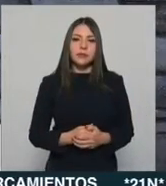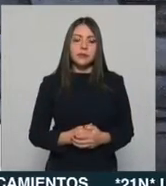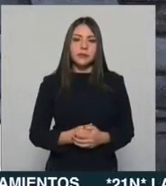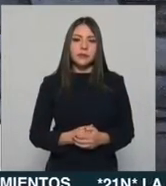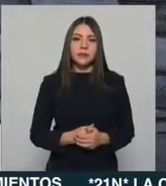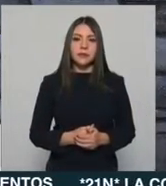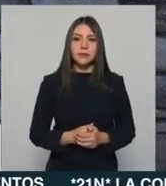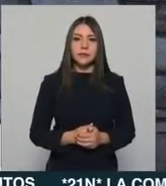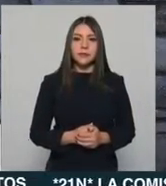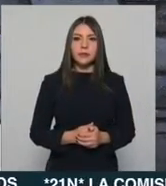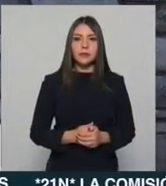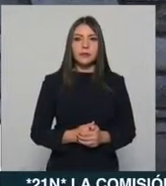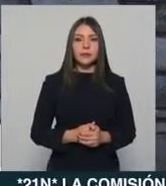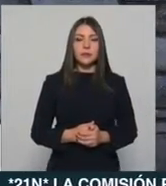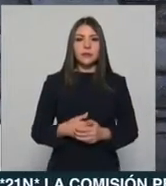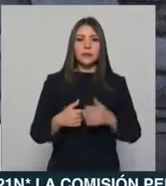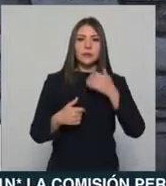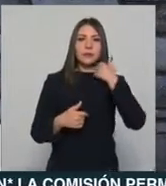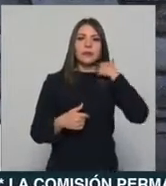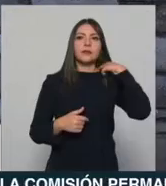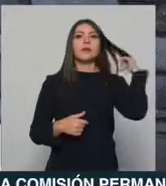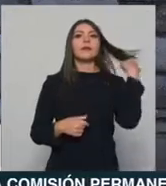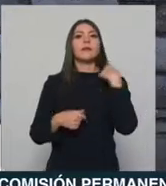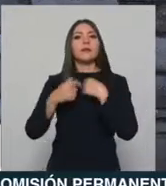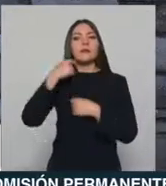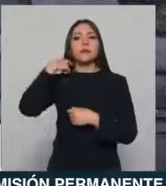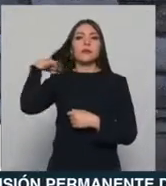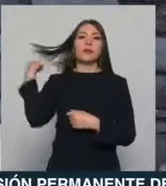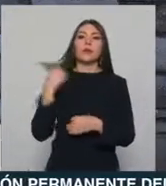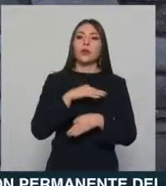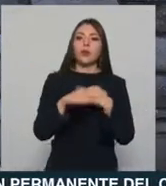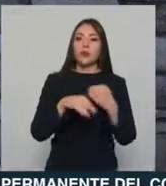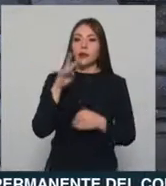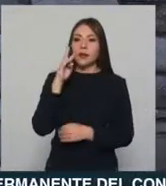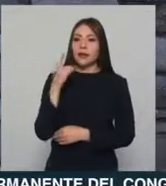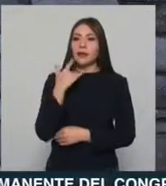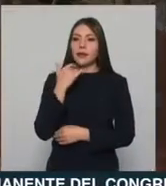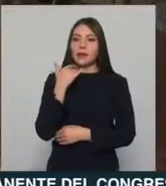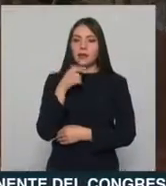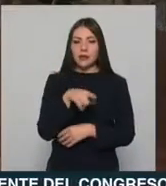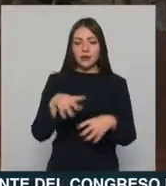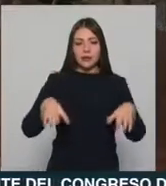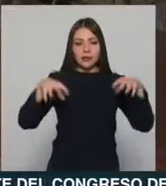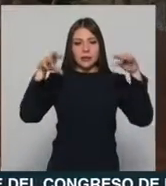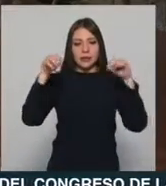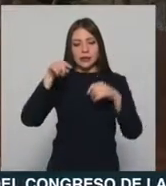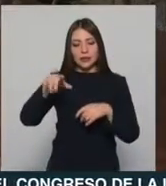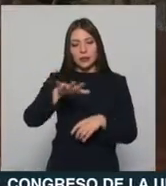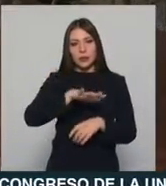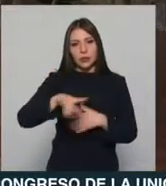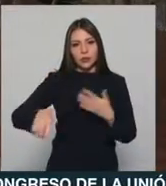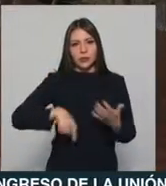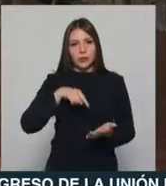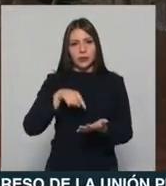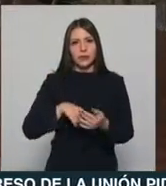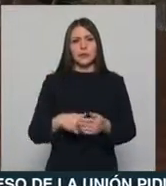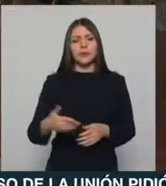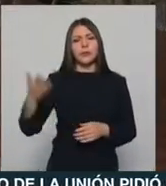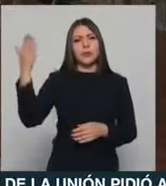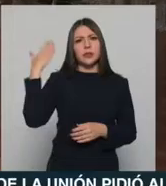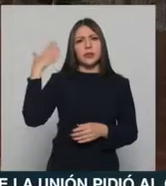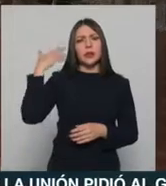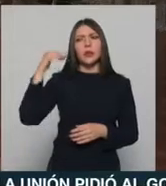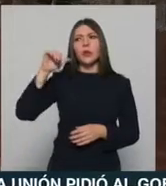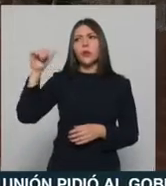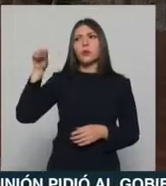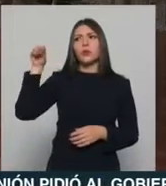podamos tener presente este espectáculo ahí en ese escenario tan importante. Iracema, que se han presentado ya en otros momentos aquí en la Ciudad